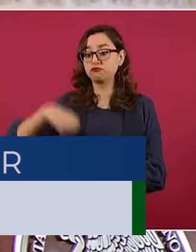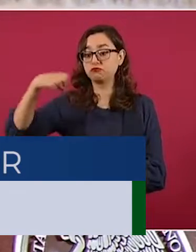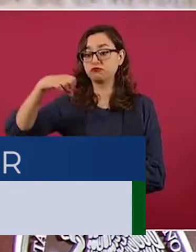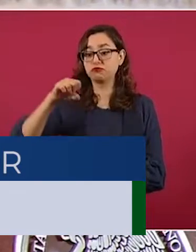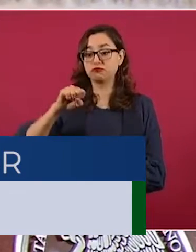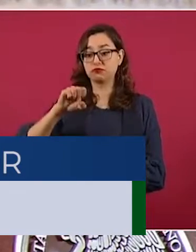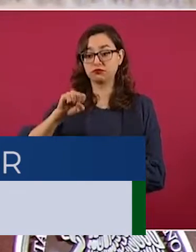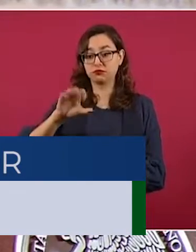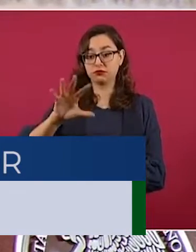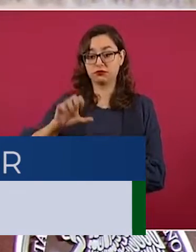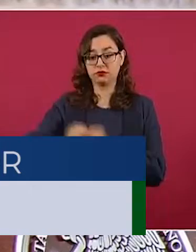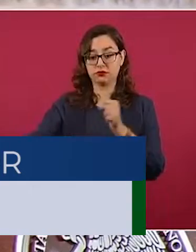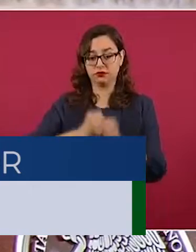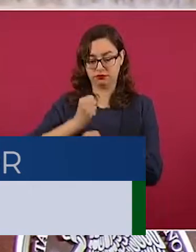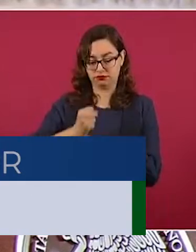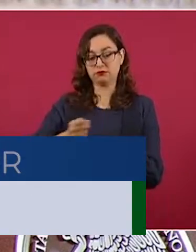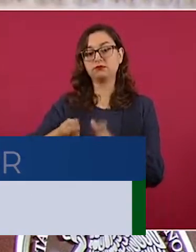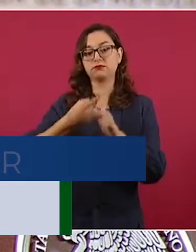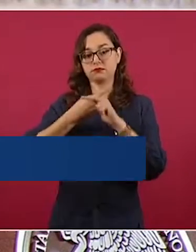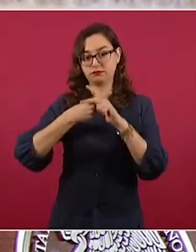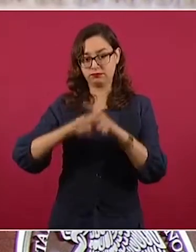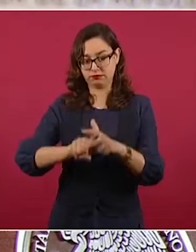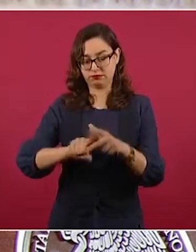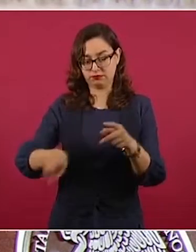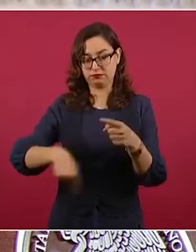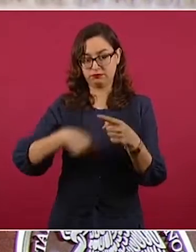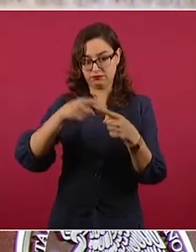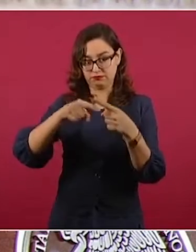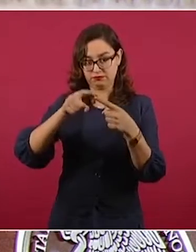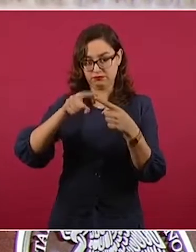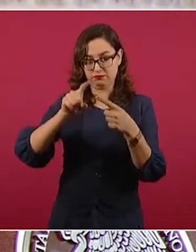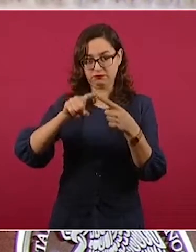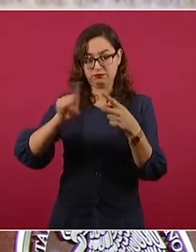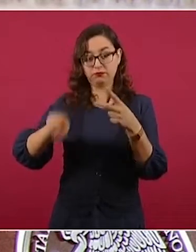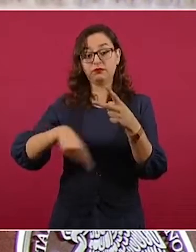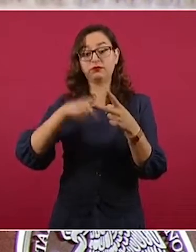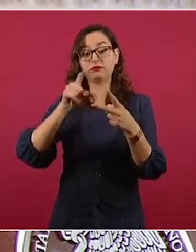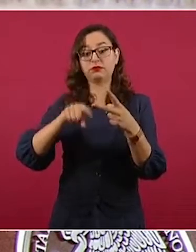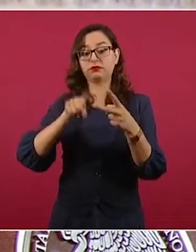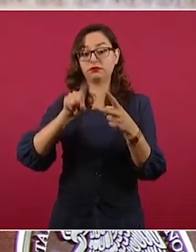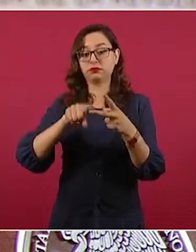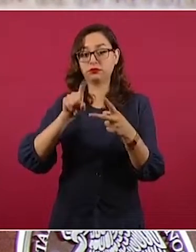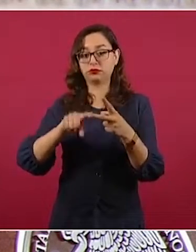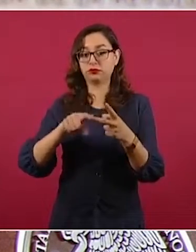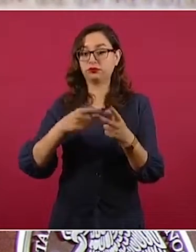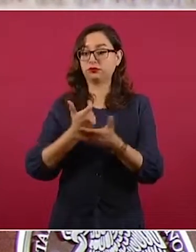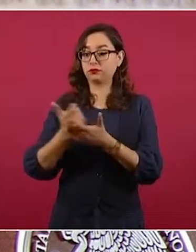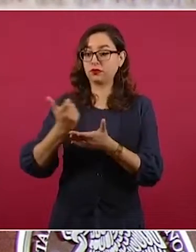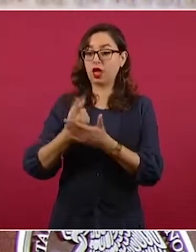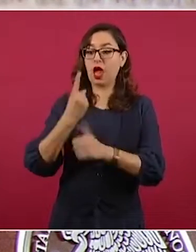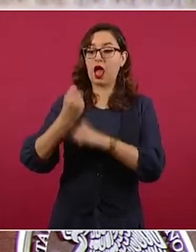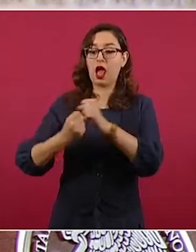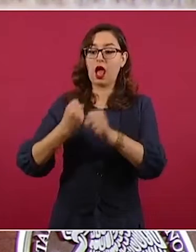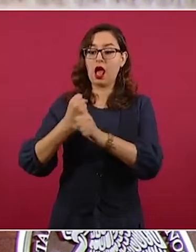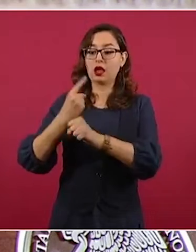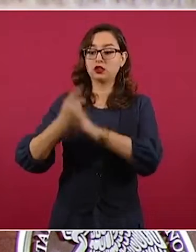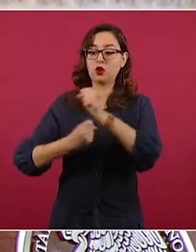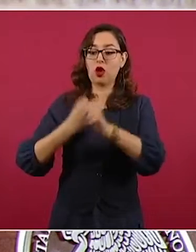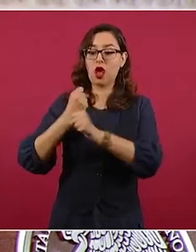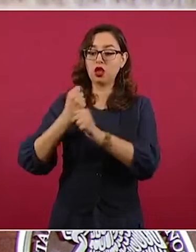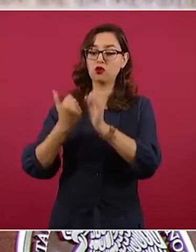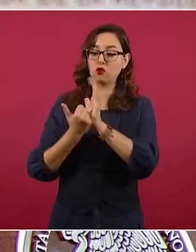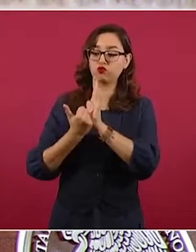número uno, y número dos, que iban a ir aumentando las